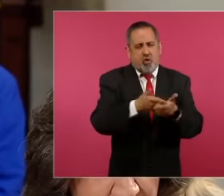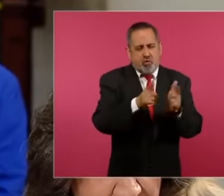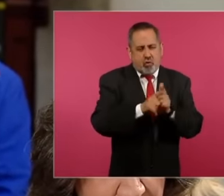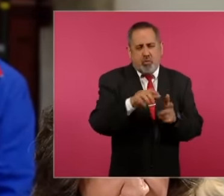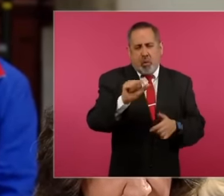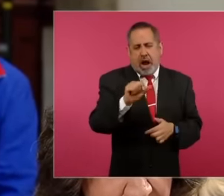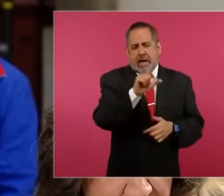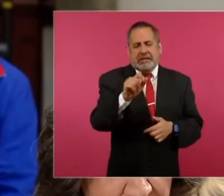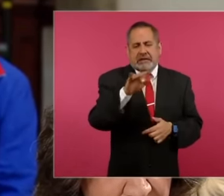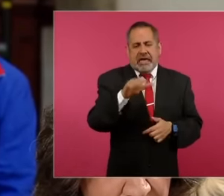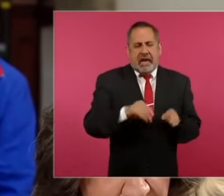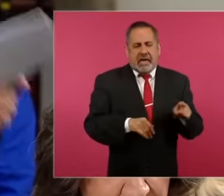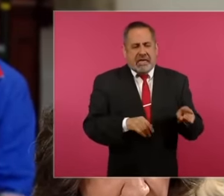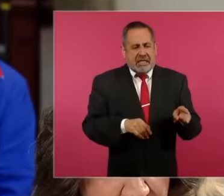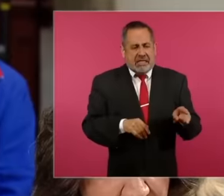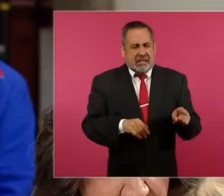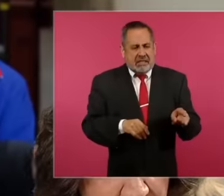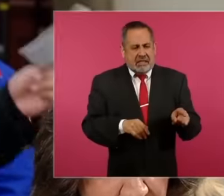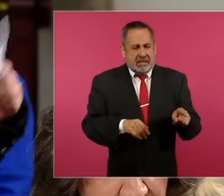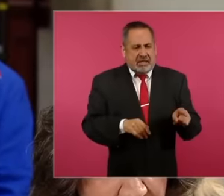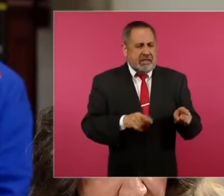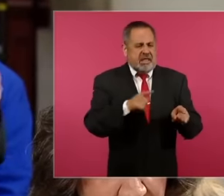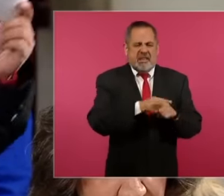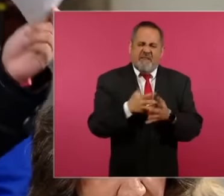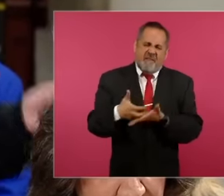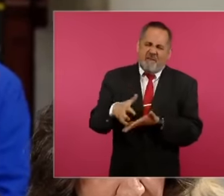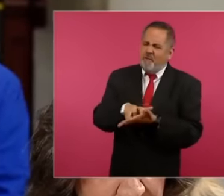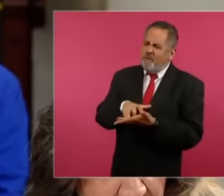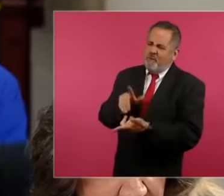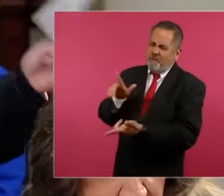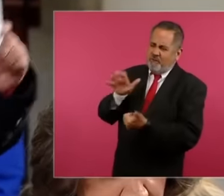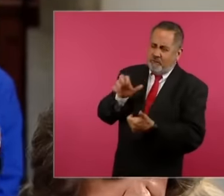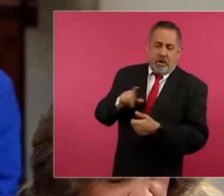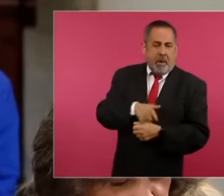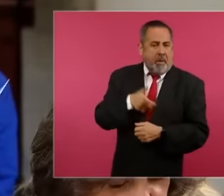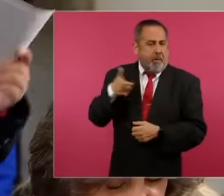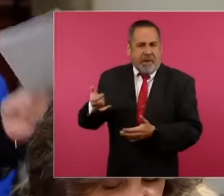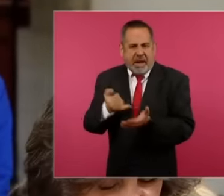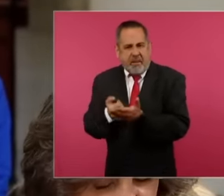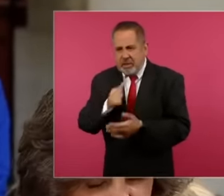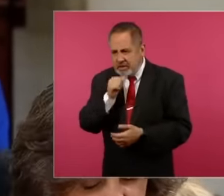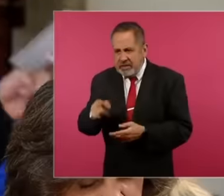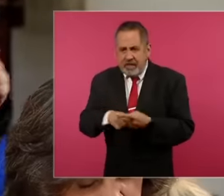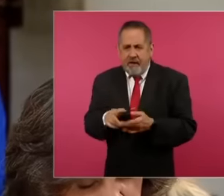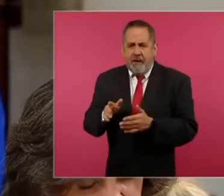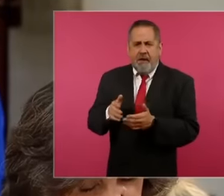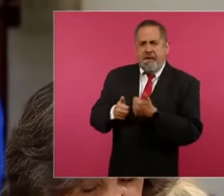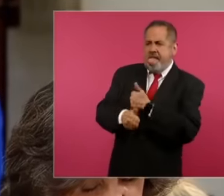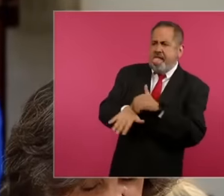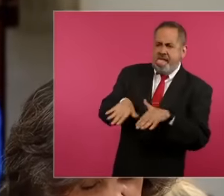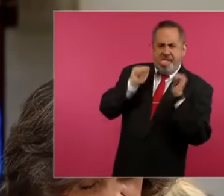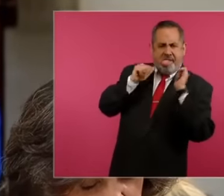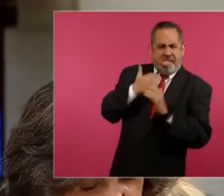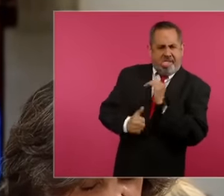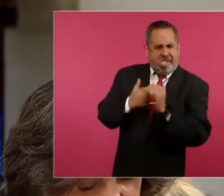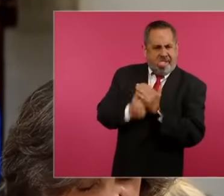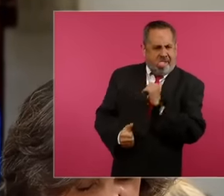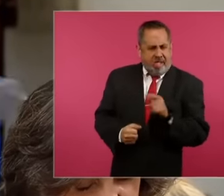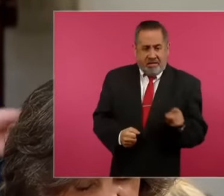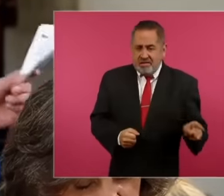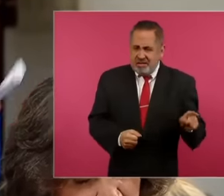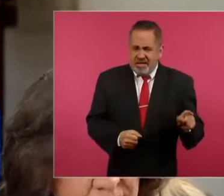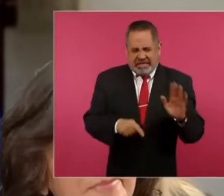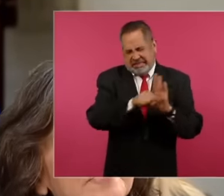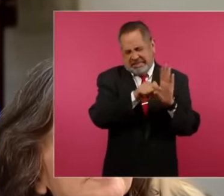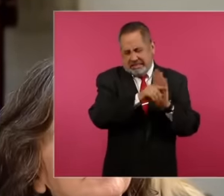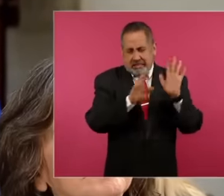Azteca, que es usurero, que no paga impuestos, que es evasor, y